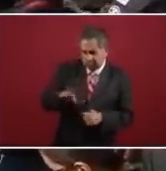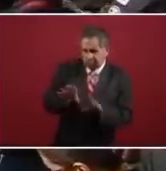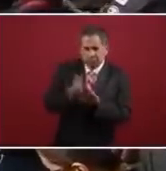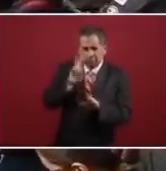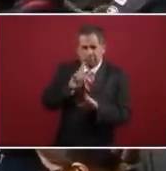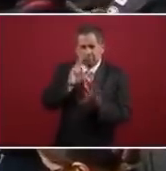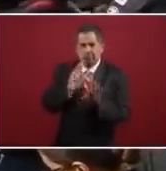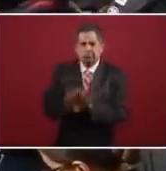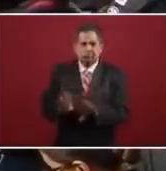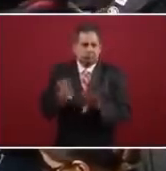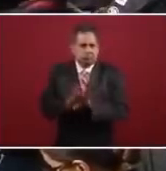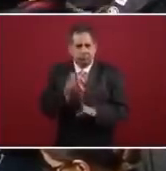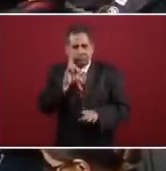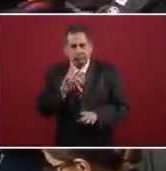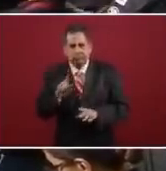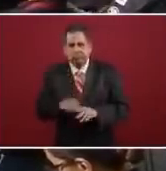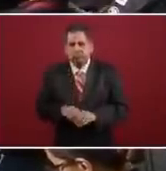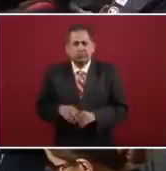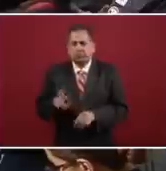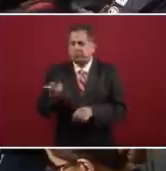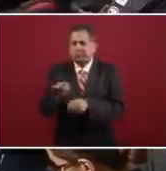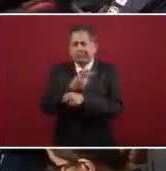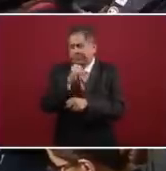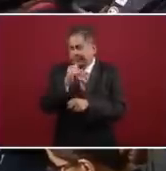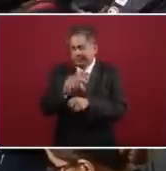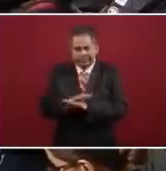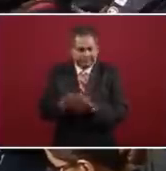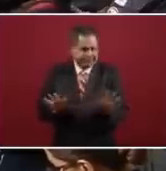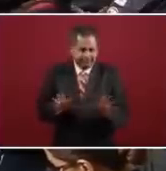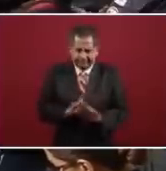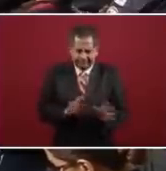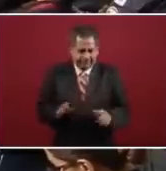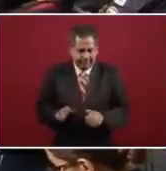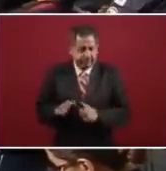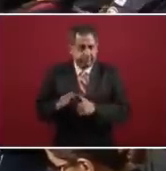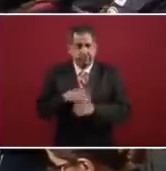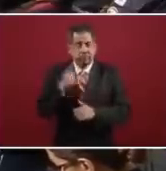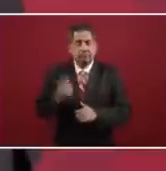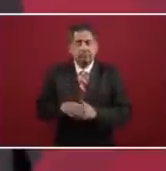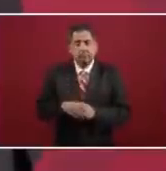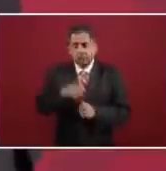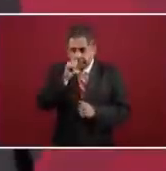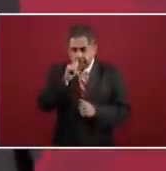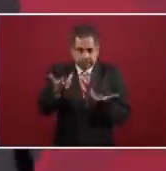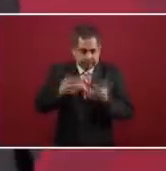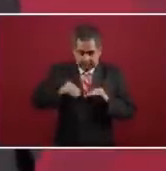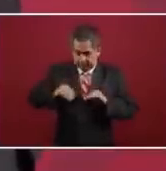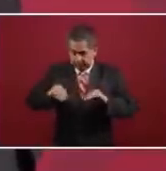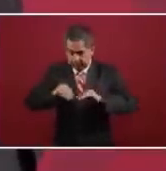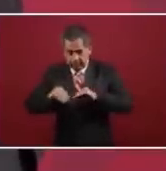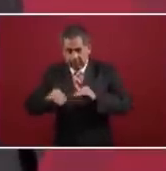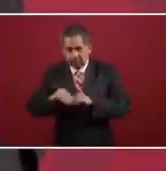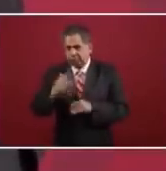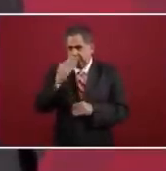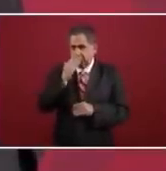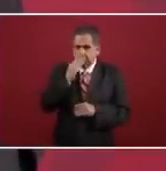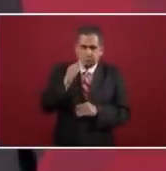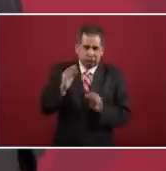hacerlo y no va a suceder nada porque se está actuando bien.